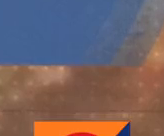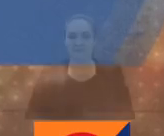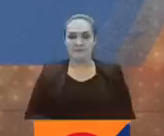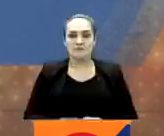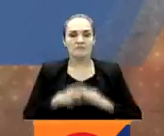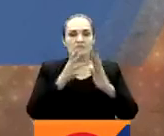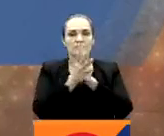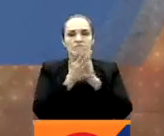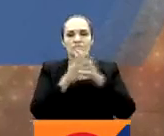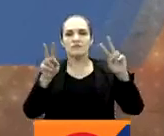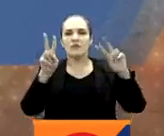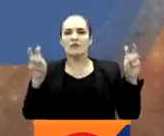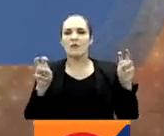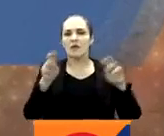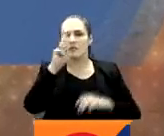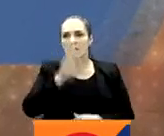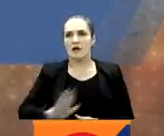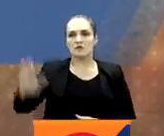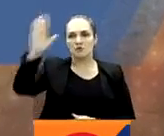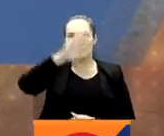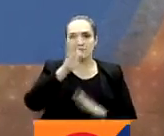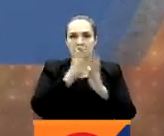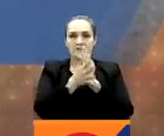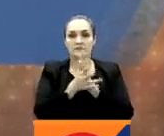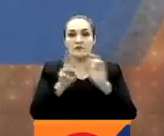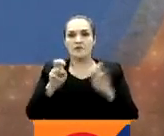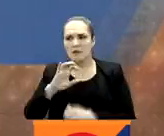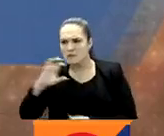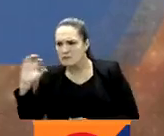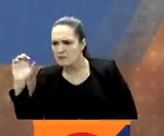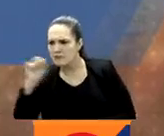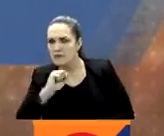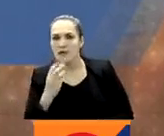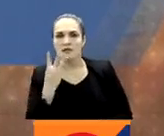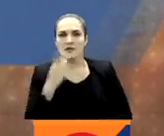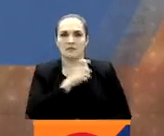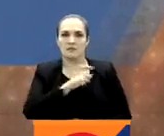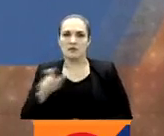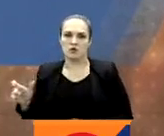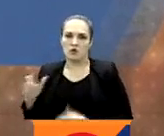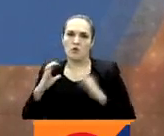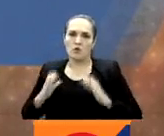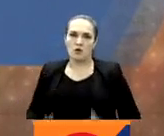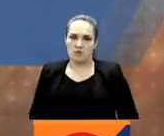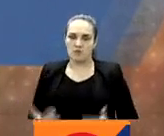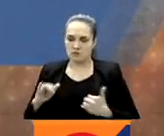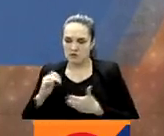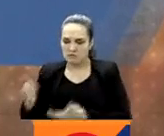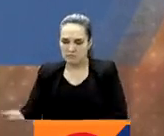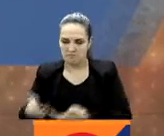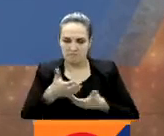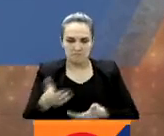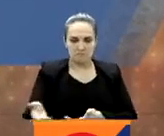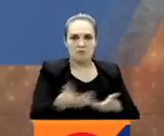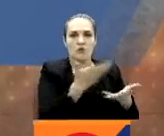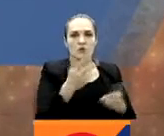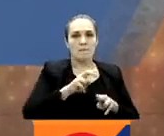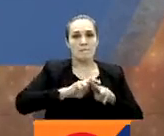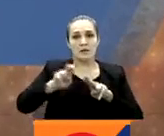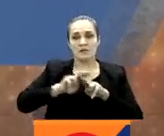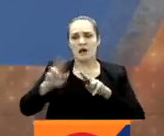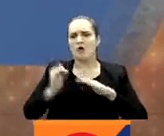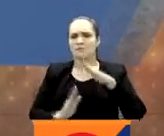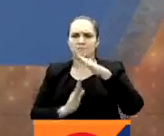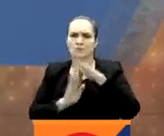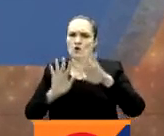Y hablemos del panorama nacional. Comenzamos con el hallazgo de los cuerpos de 3 personas. Las autoridades de Manizales suspendieron las labores de